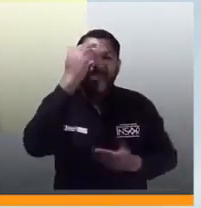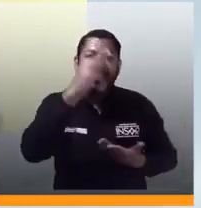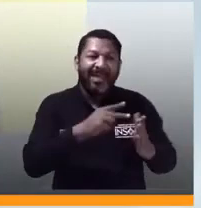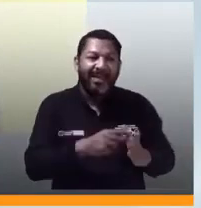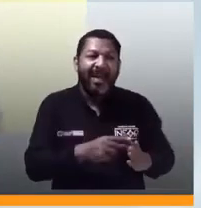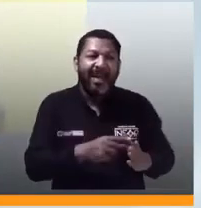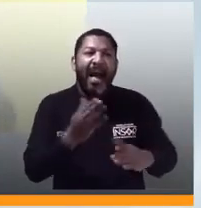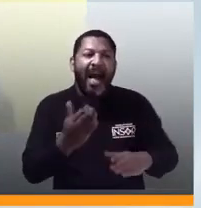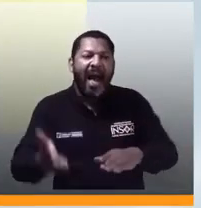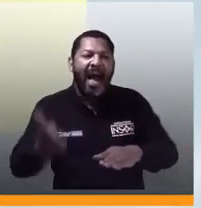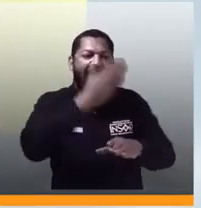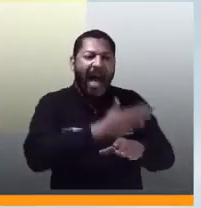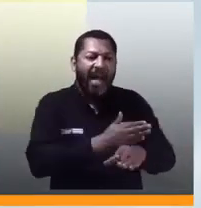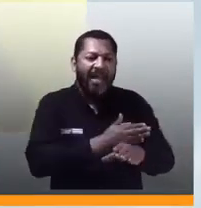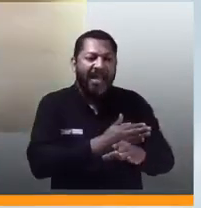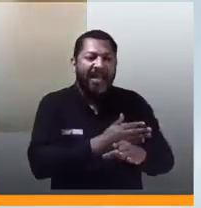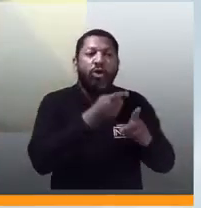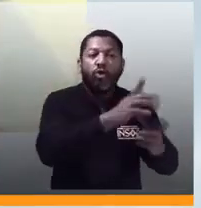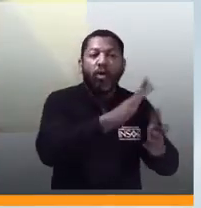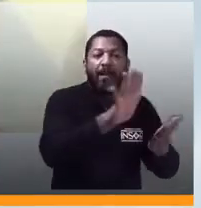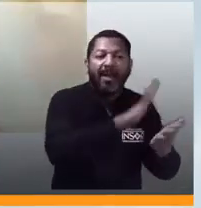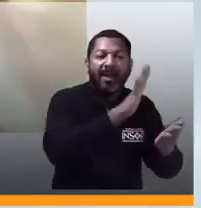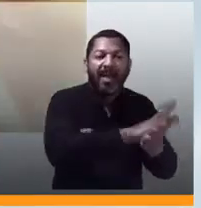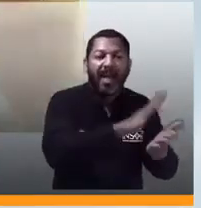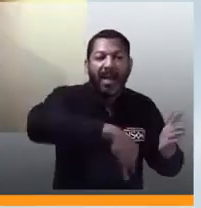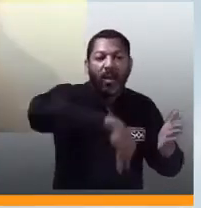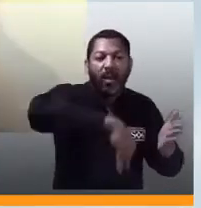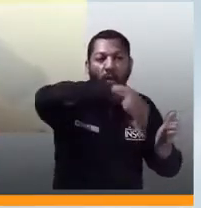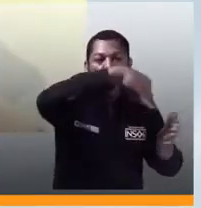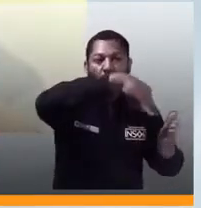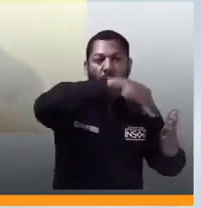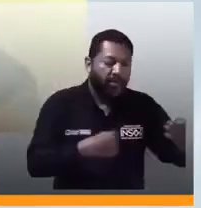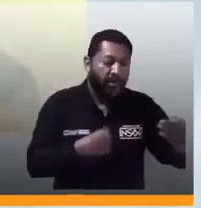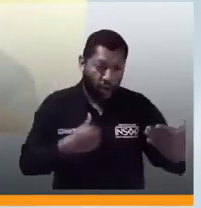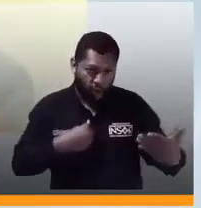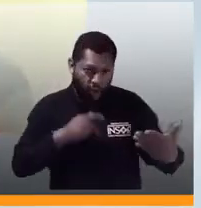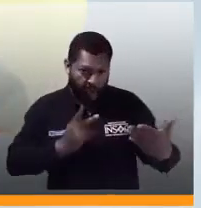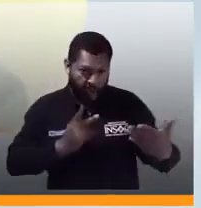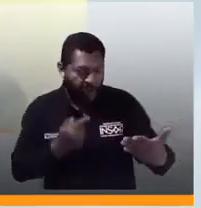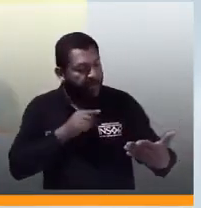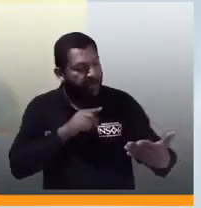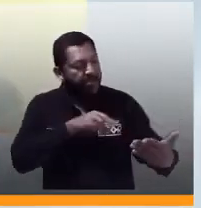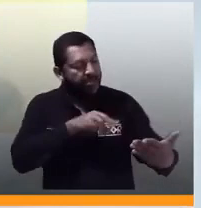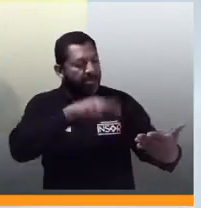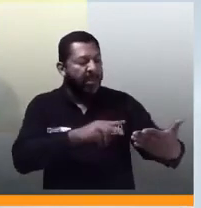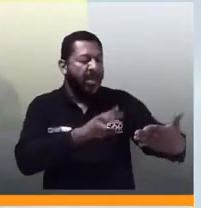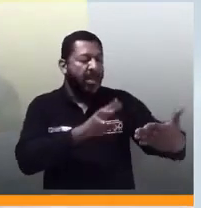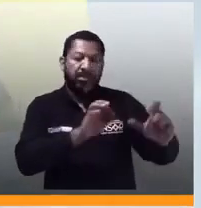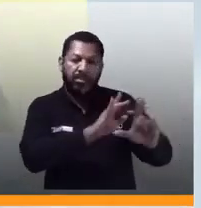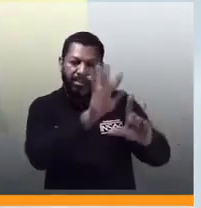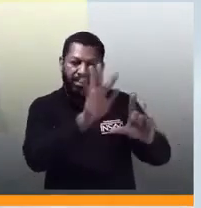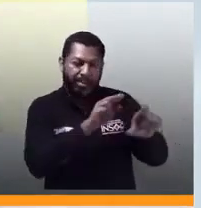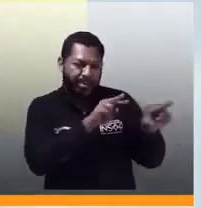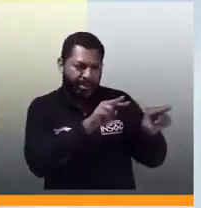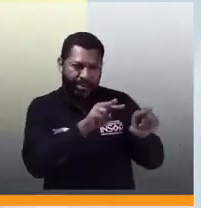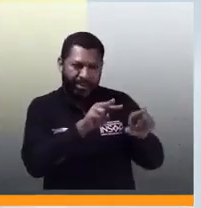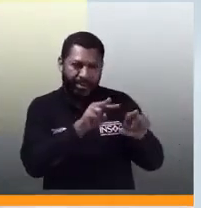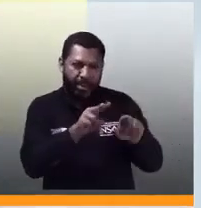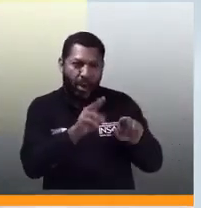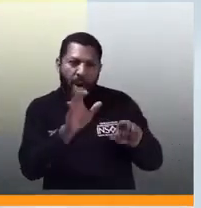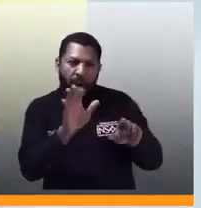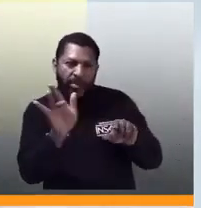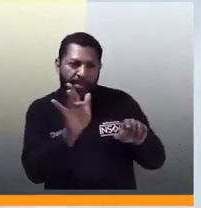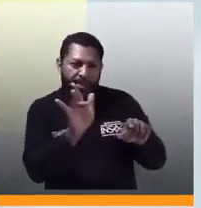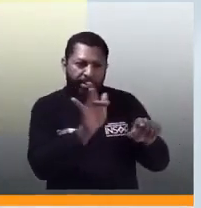pregrabado, grabado para que ellos lo puedan retroceder, observar en qué momento no entiendan algo y volverlo a grabar las veces que